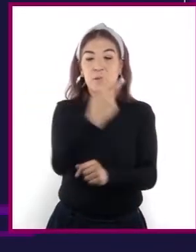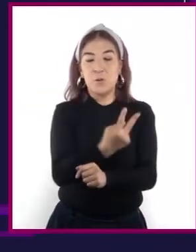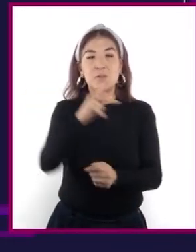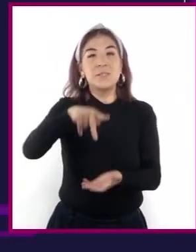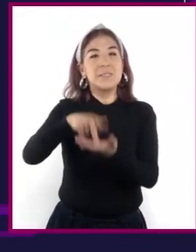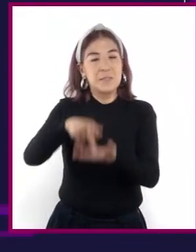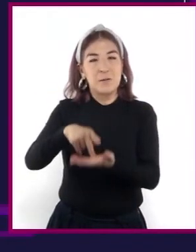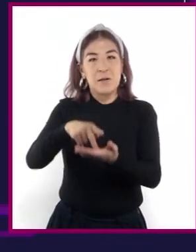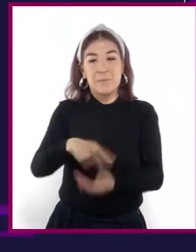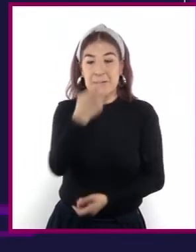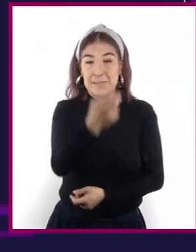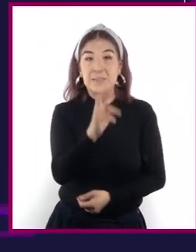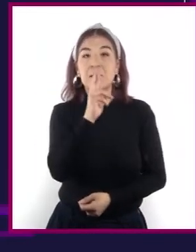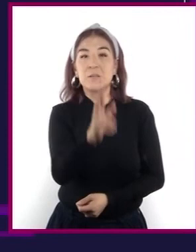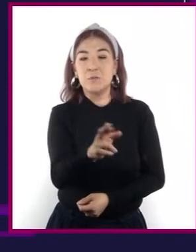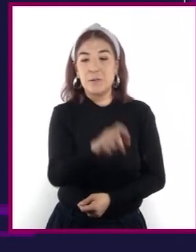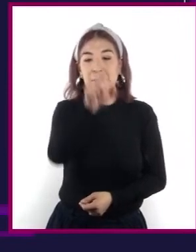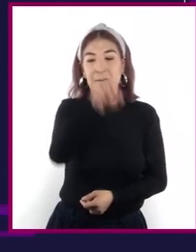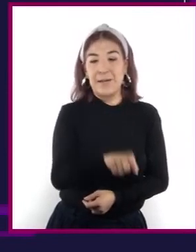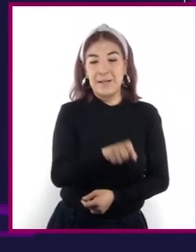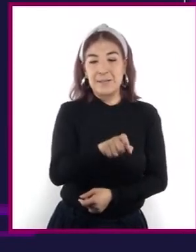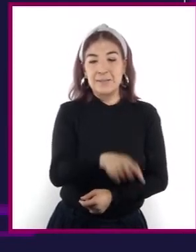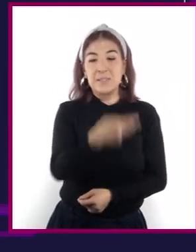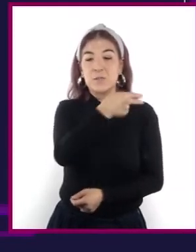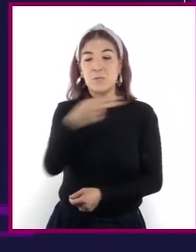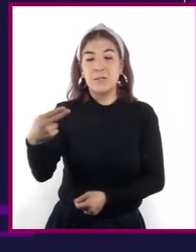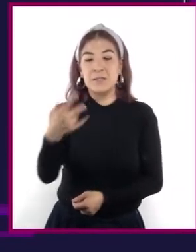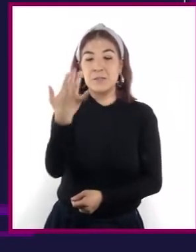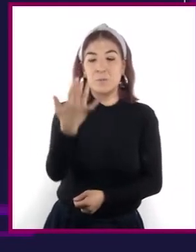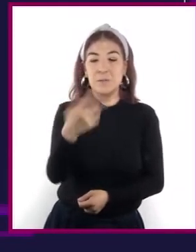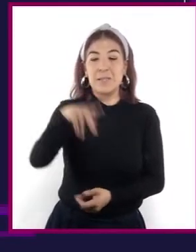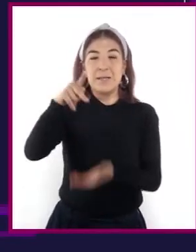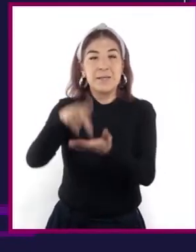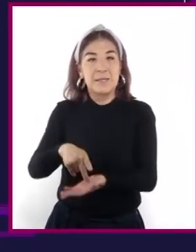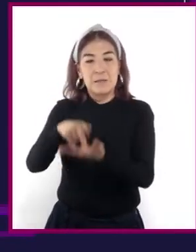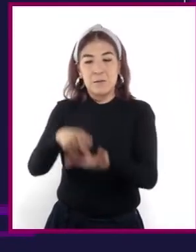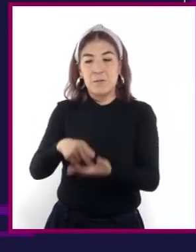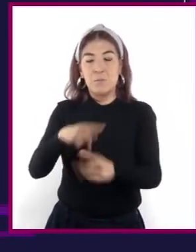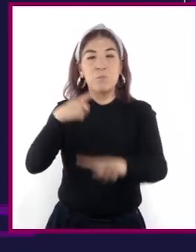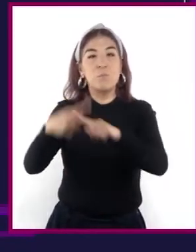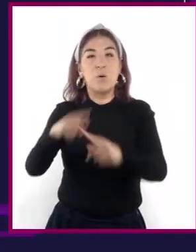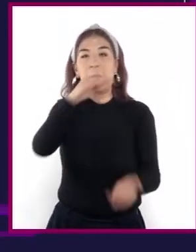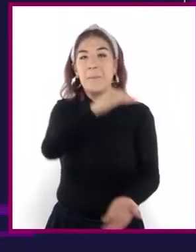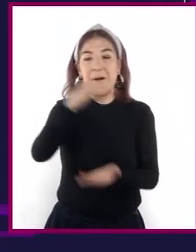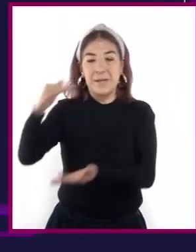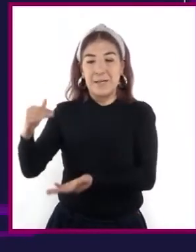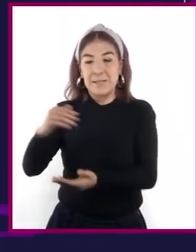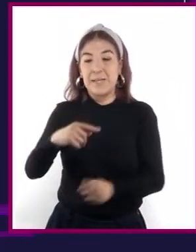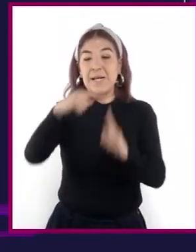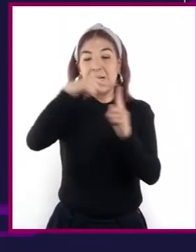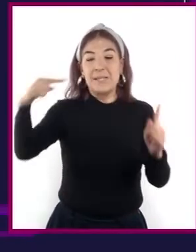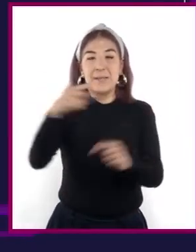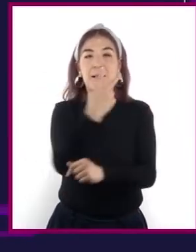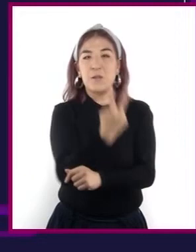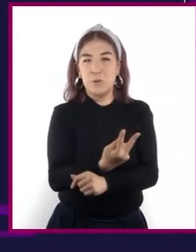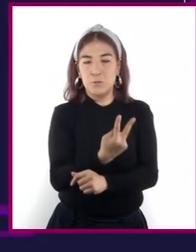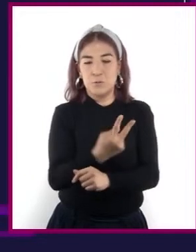kilogramos. De aquí, X es igual a 50 kilogramos por paquetes entre 2